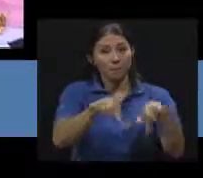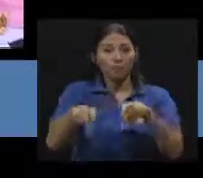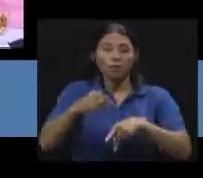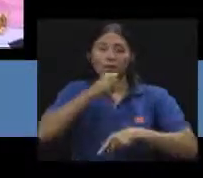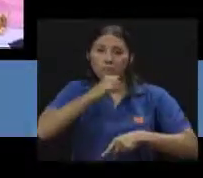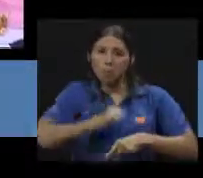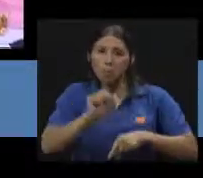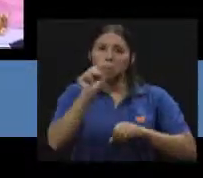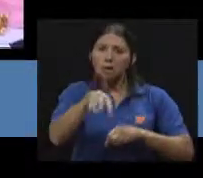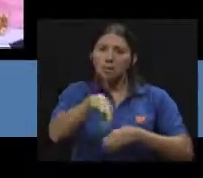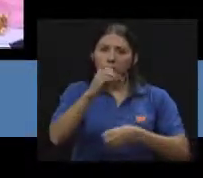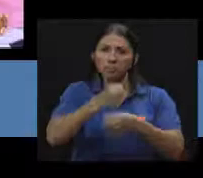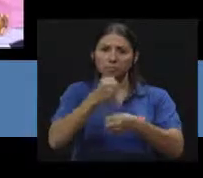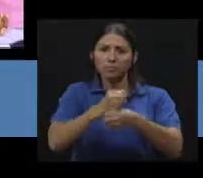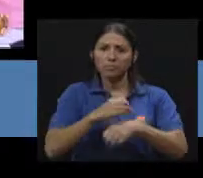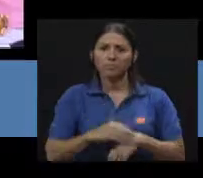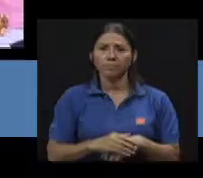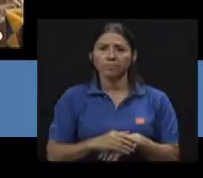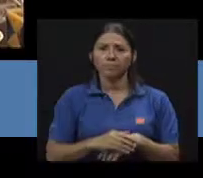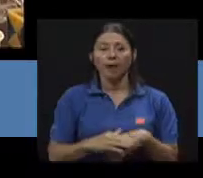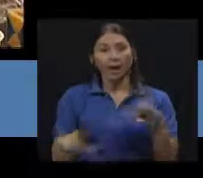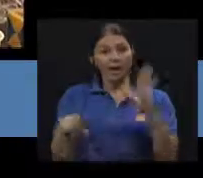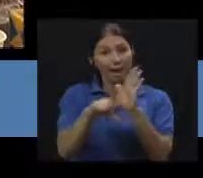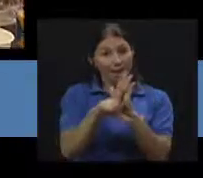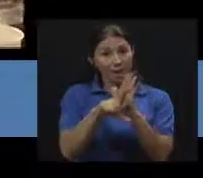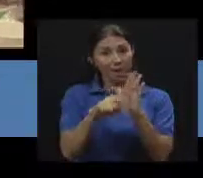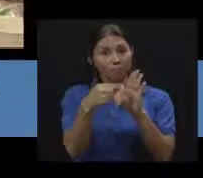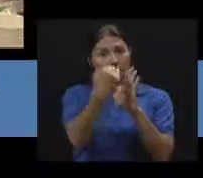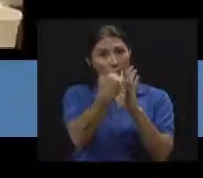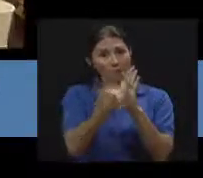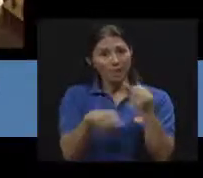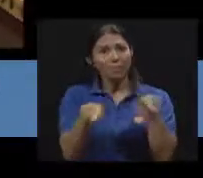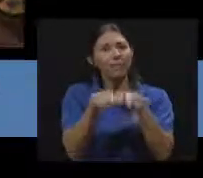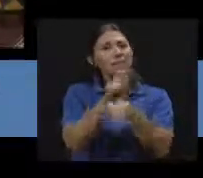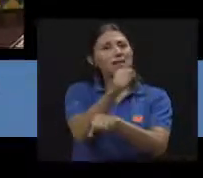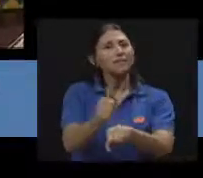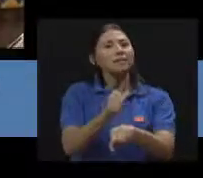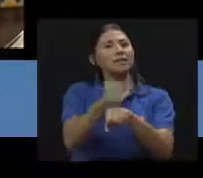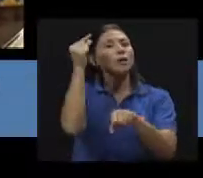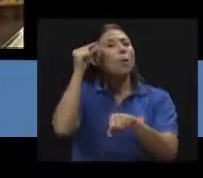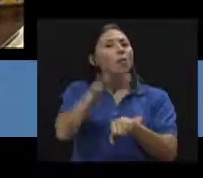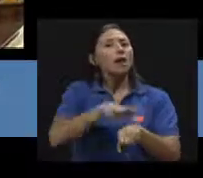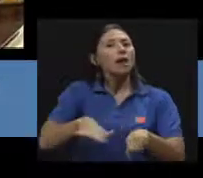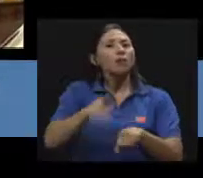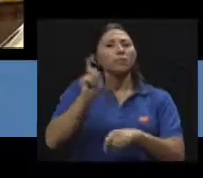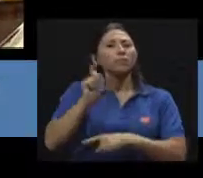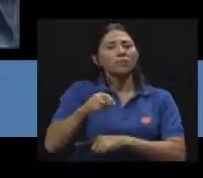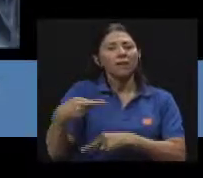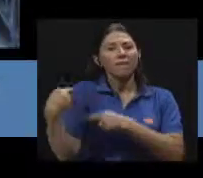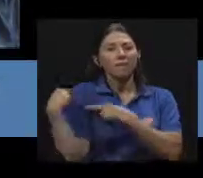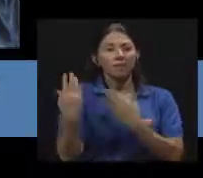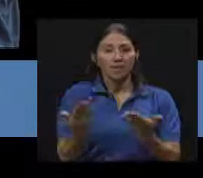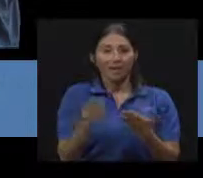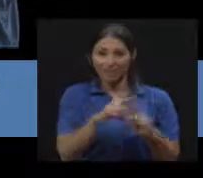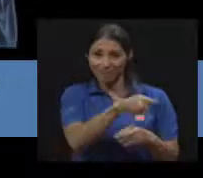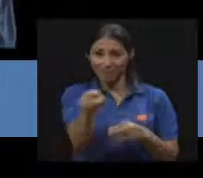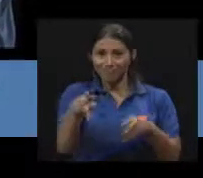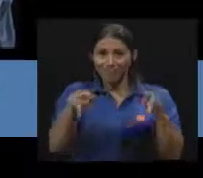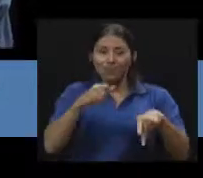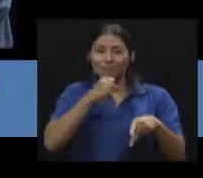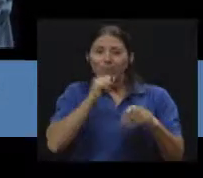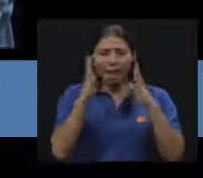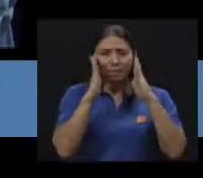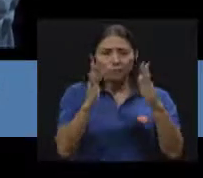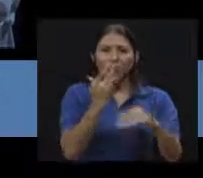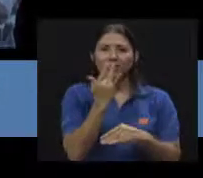inserción laboral de la población adulta mayor. La ley establece también, como deberes del Estado, la atención preferencial y